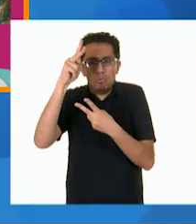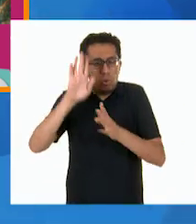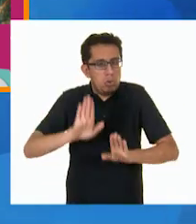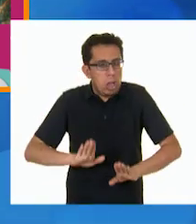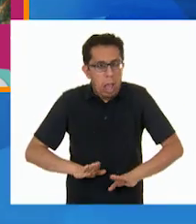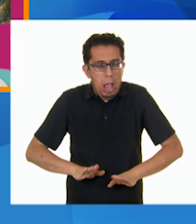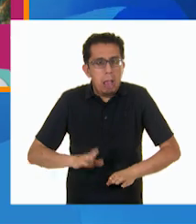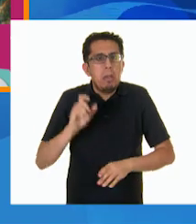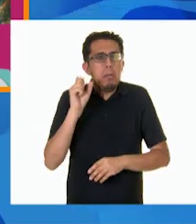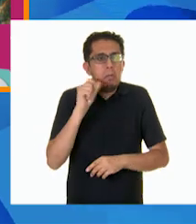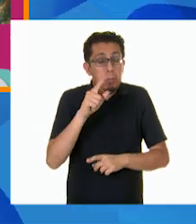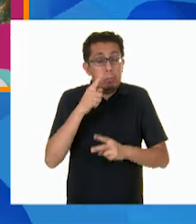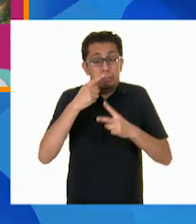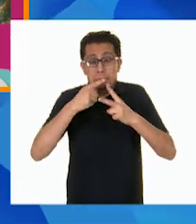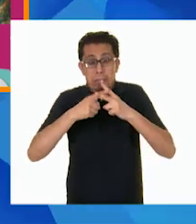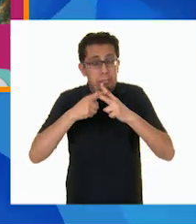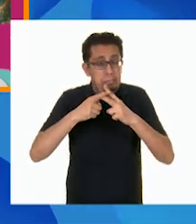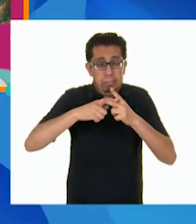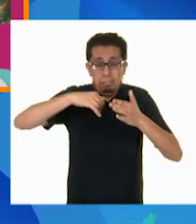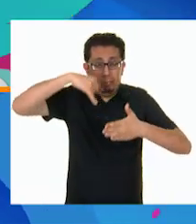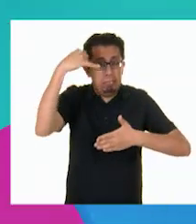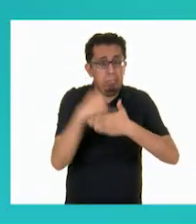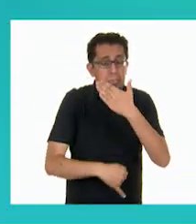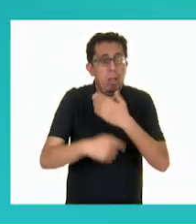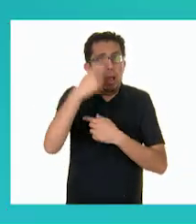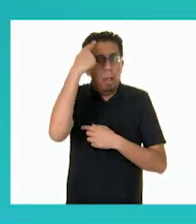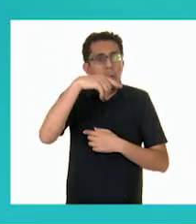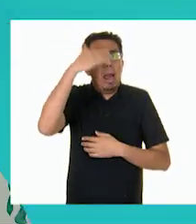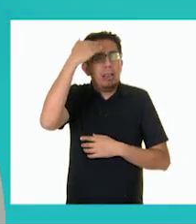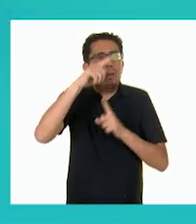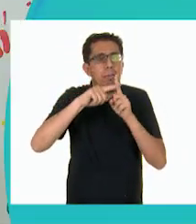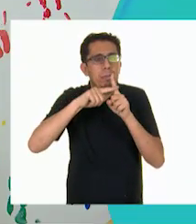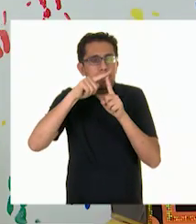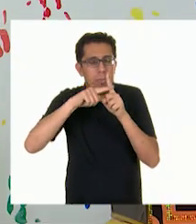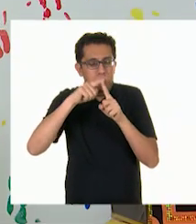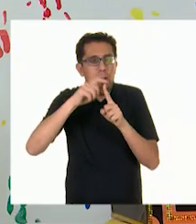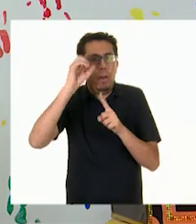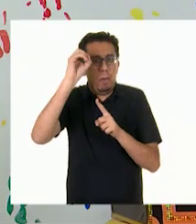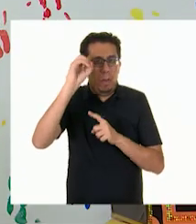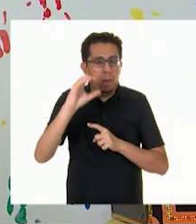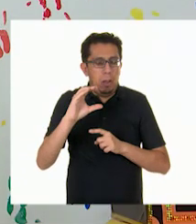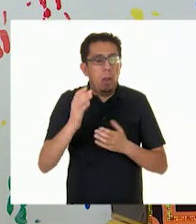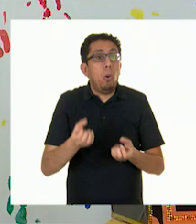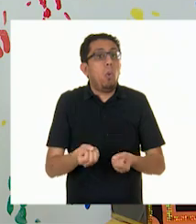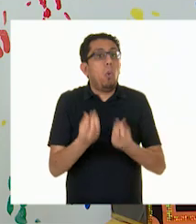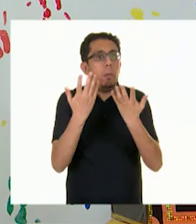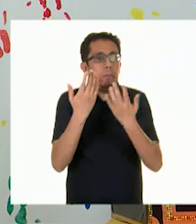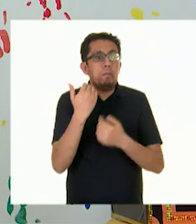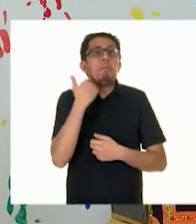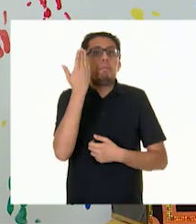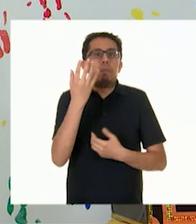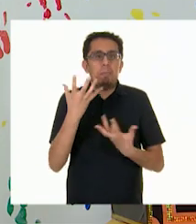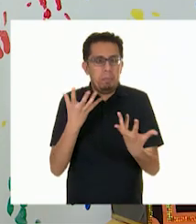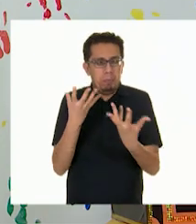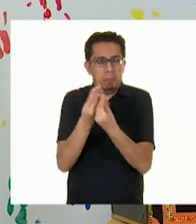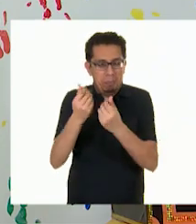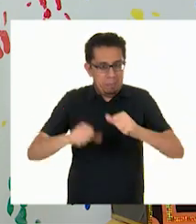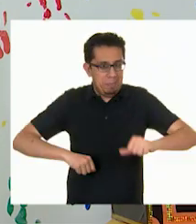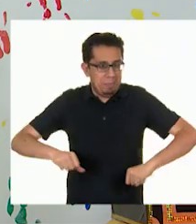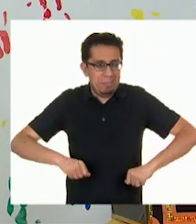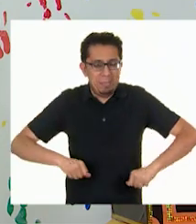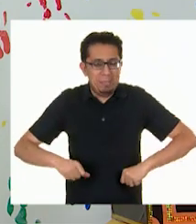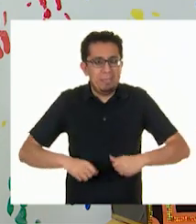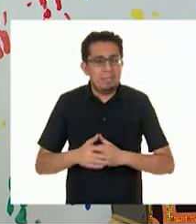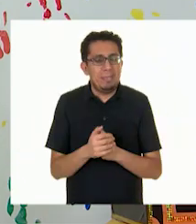y muchas matemáticas para calcular las temperaturas. Ahora bien, quiero hacer una actividad contigo en la cual